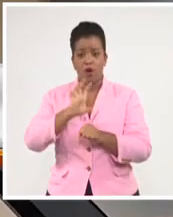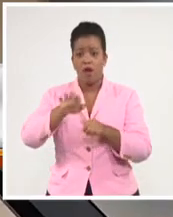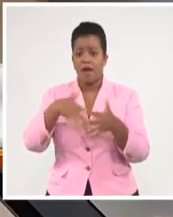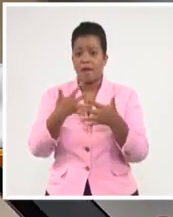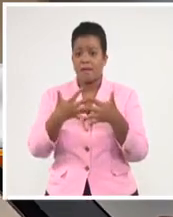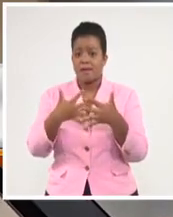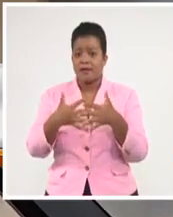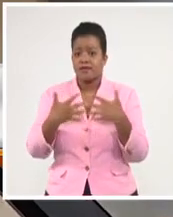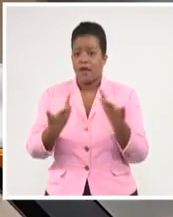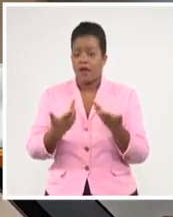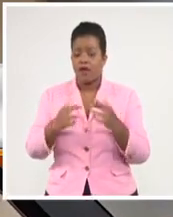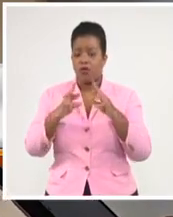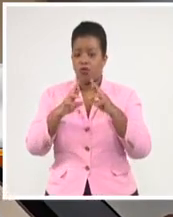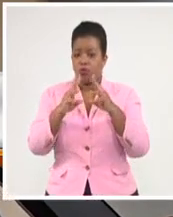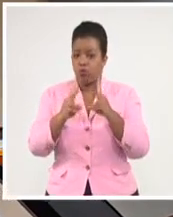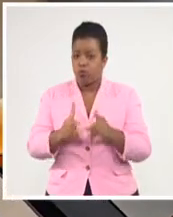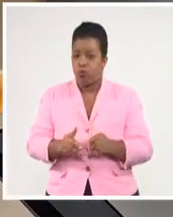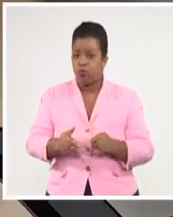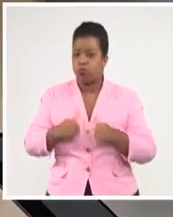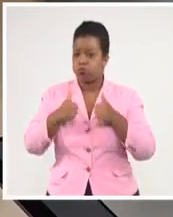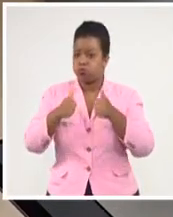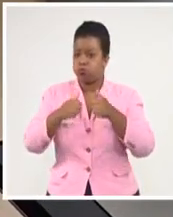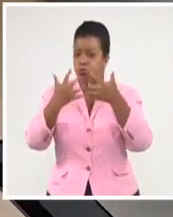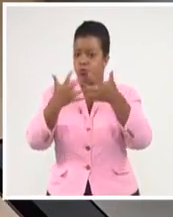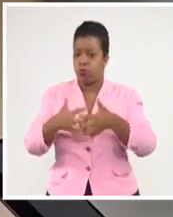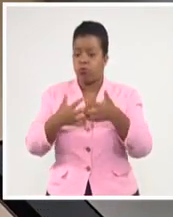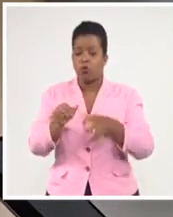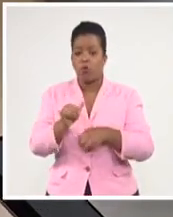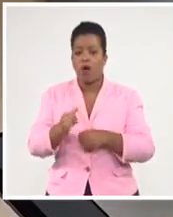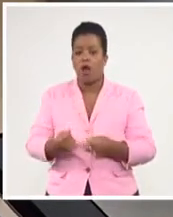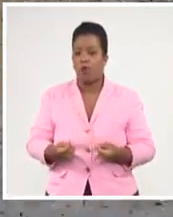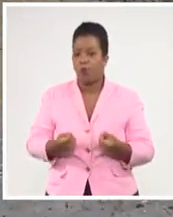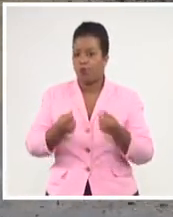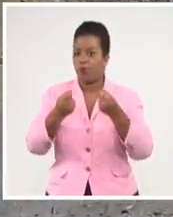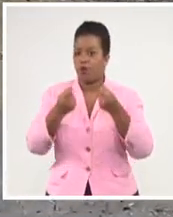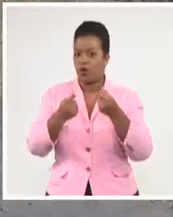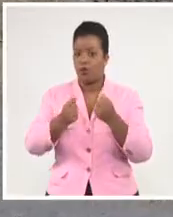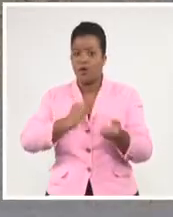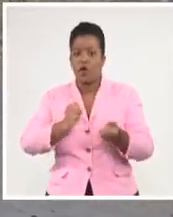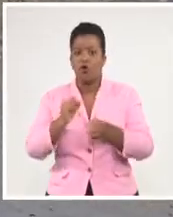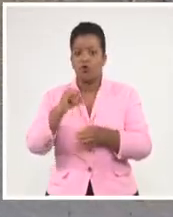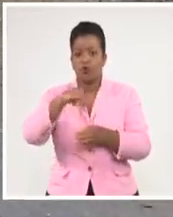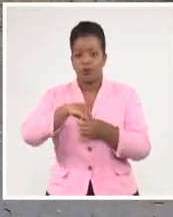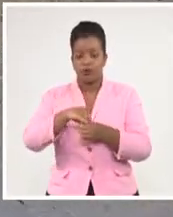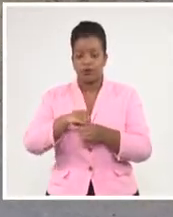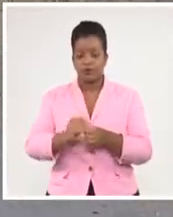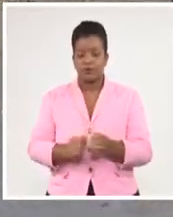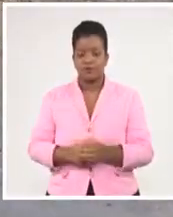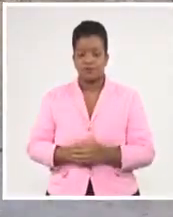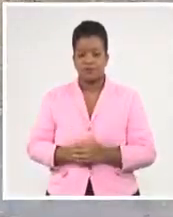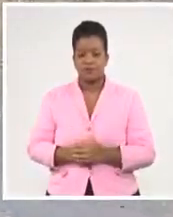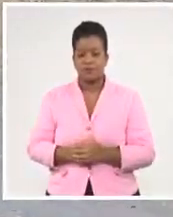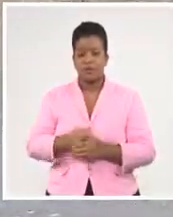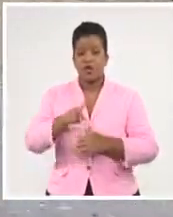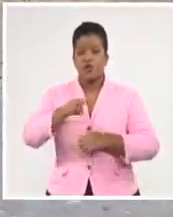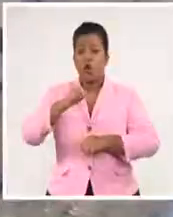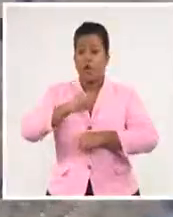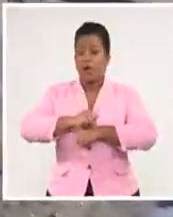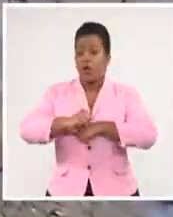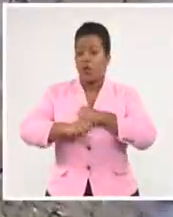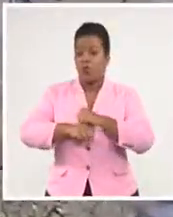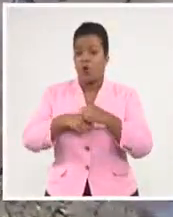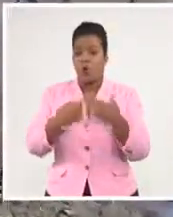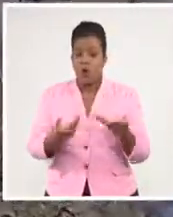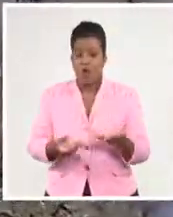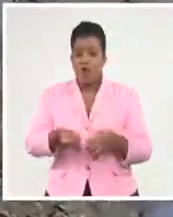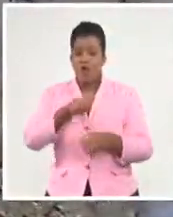que sea de éxito tanto en la producción como en la economía como también en el control interno. Entre las ventajas de la nueva estructura se encuentran la